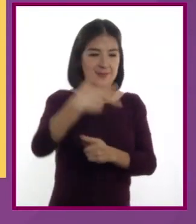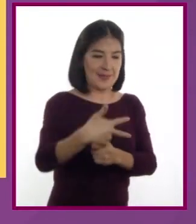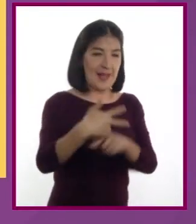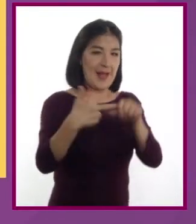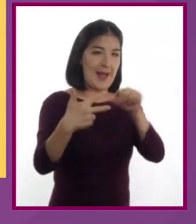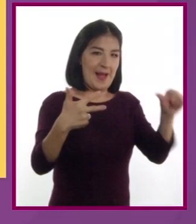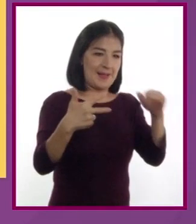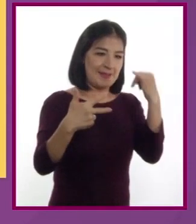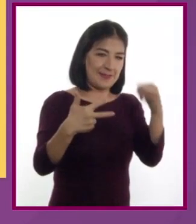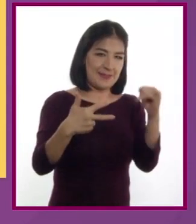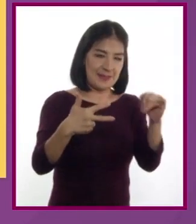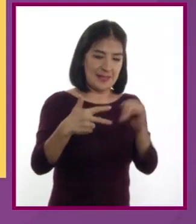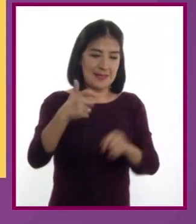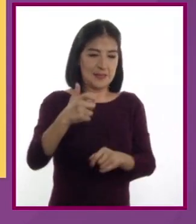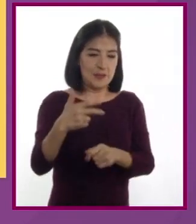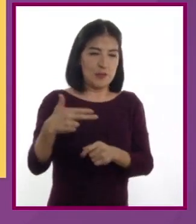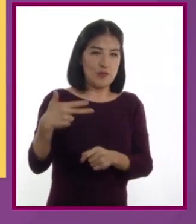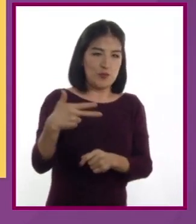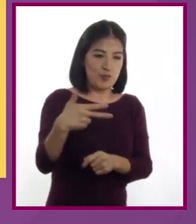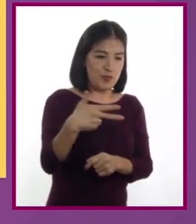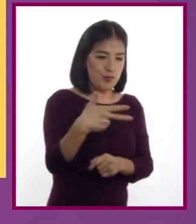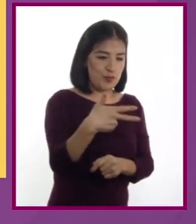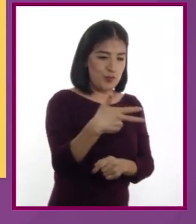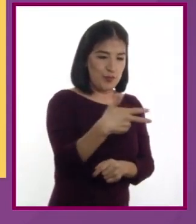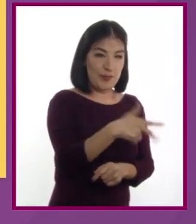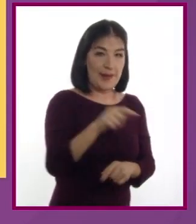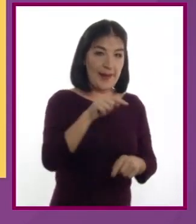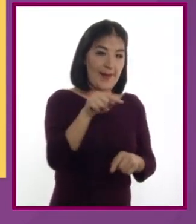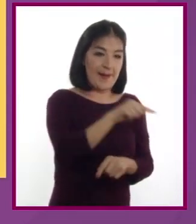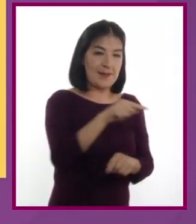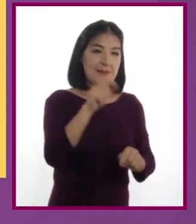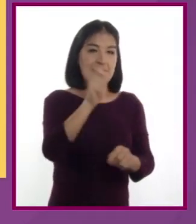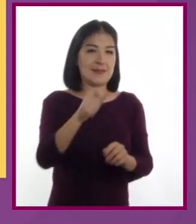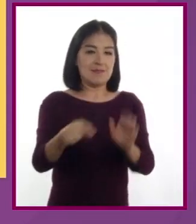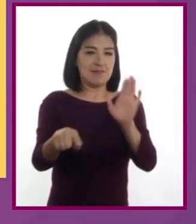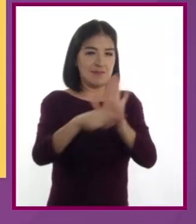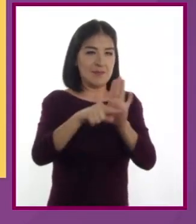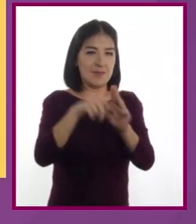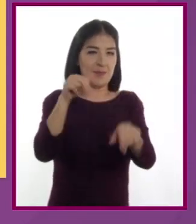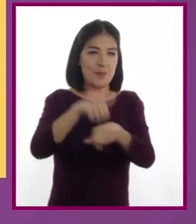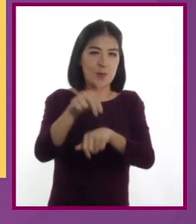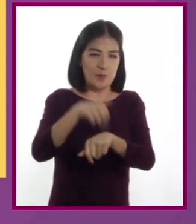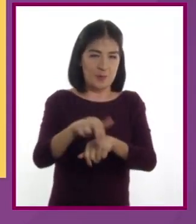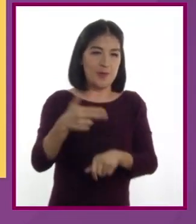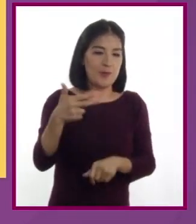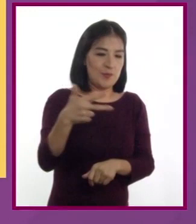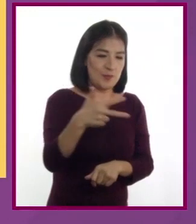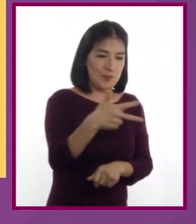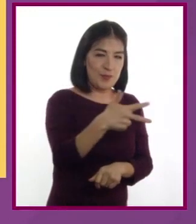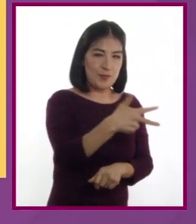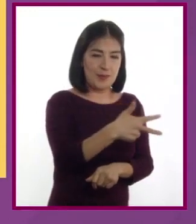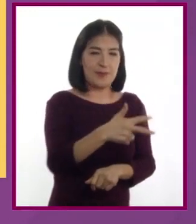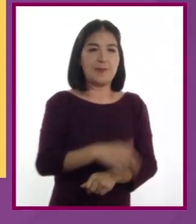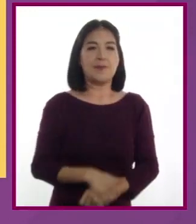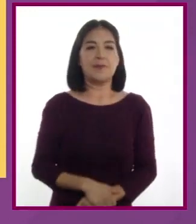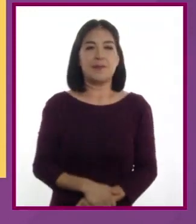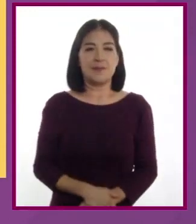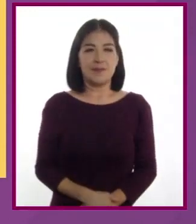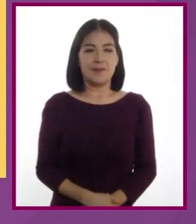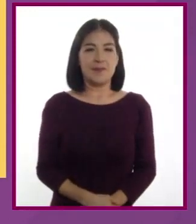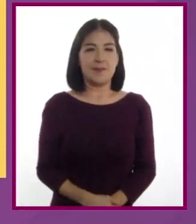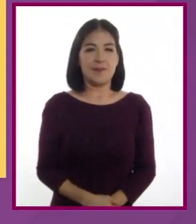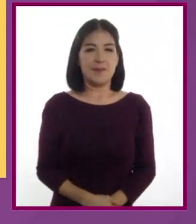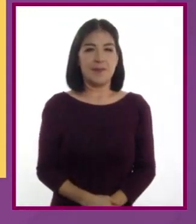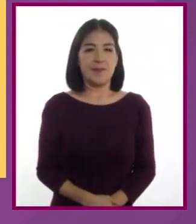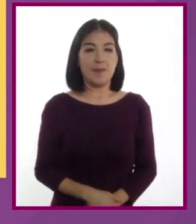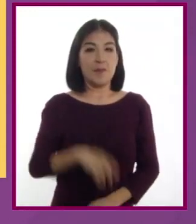y se mueve hacia el frente, es decir, avanza. Con este desplazamiento, el móvil se ubicará sobre los números